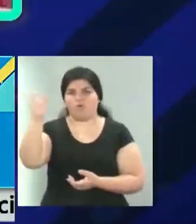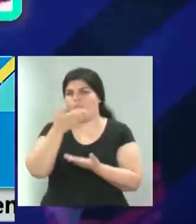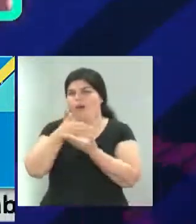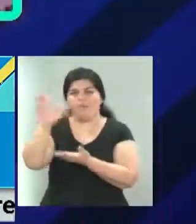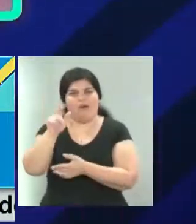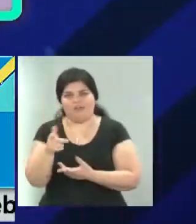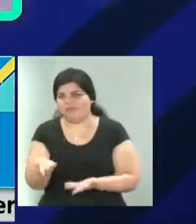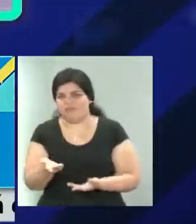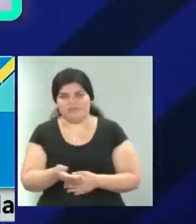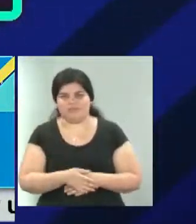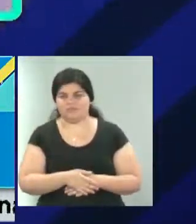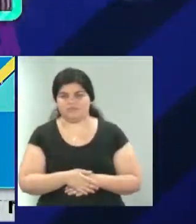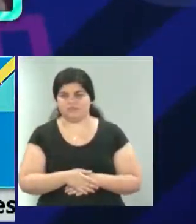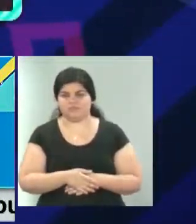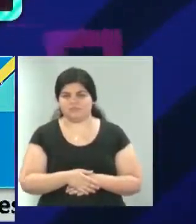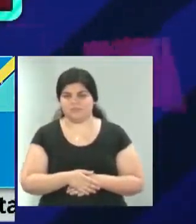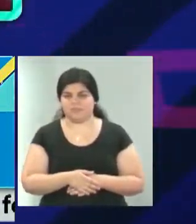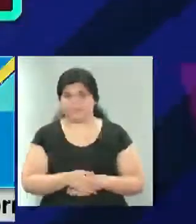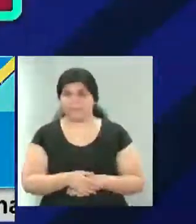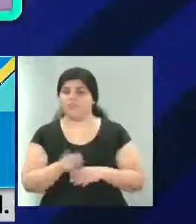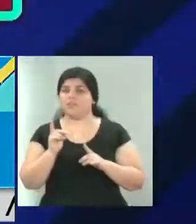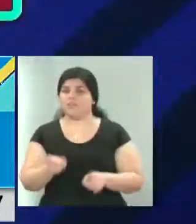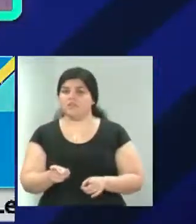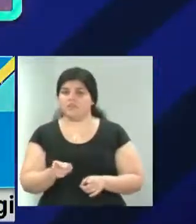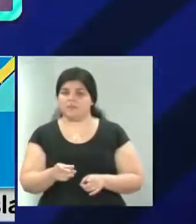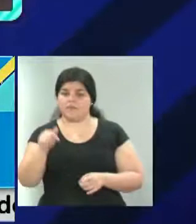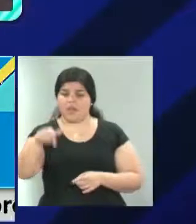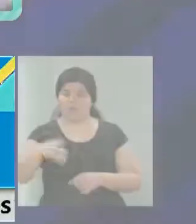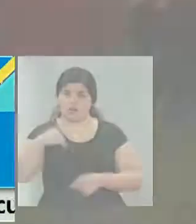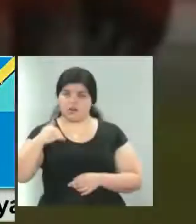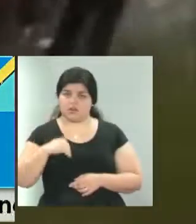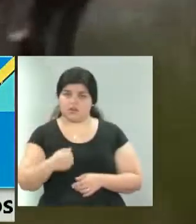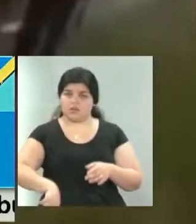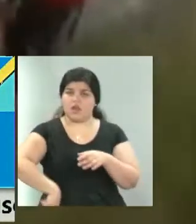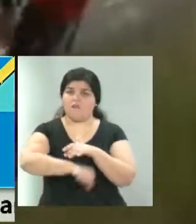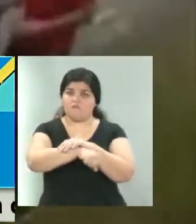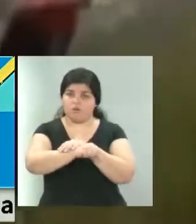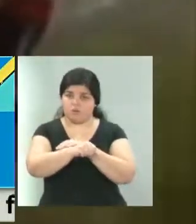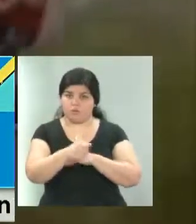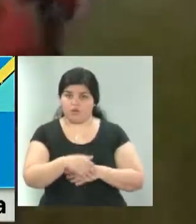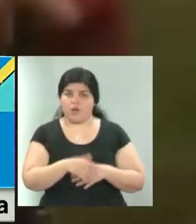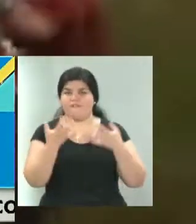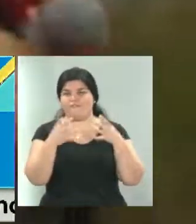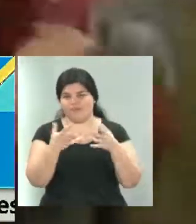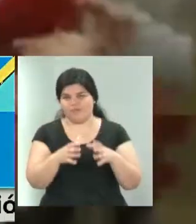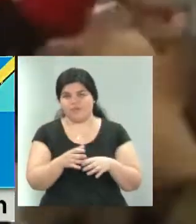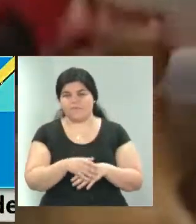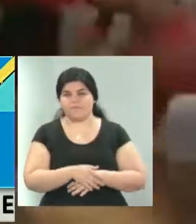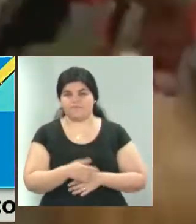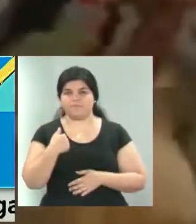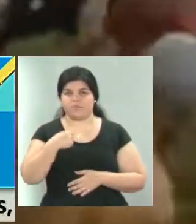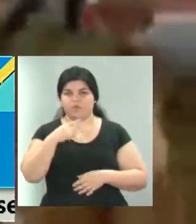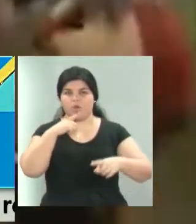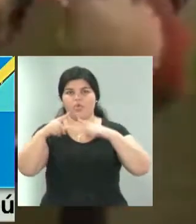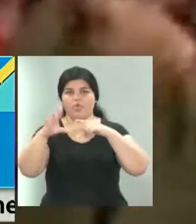esto, digo que el fútbol en la Argentina se lleva, y esto yo soy técnico y por ahí no